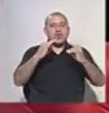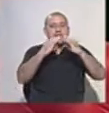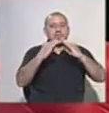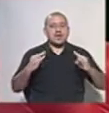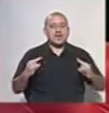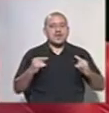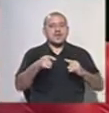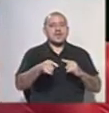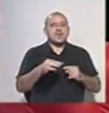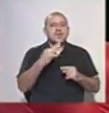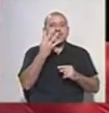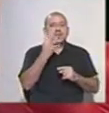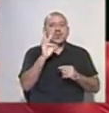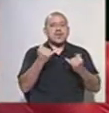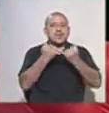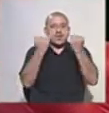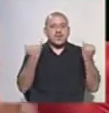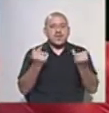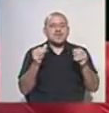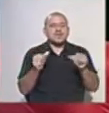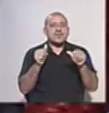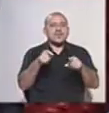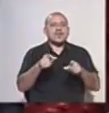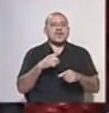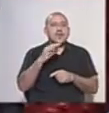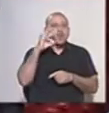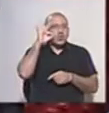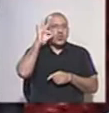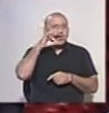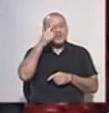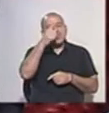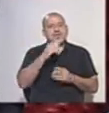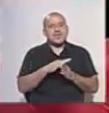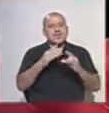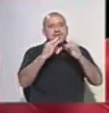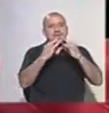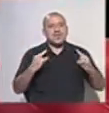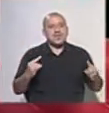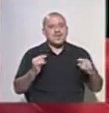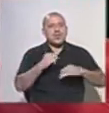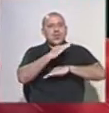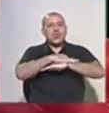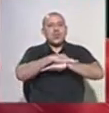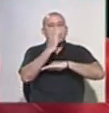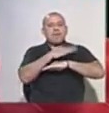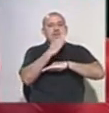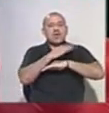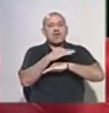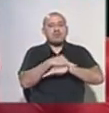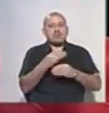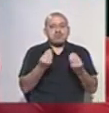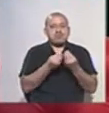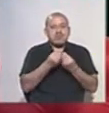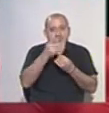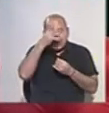un 40 días ahí haciendo carnaval y fue un delirio, ¿no? Delirio. Viajamos en un camión lleno de gallinas, por ejemplo, que tenía un espacio